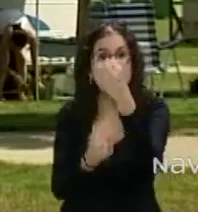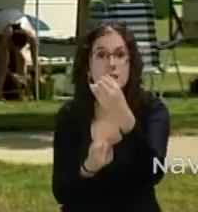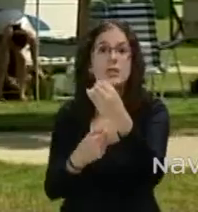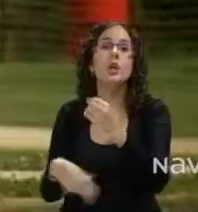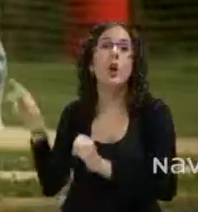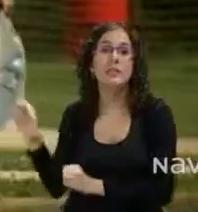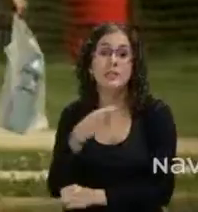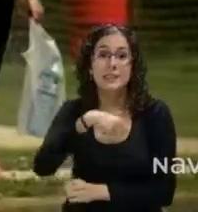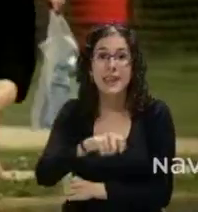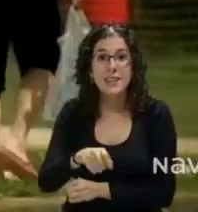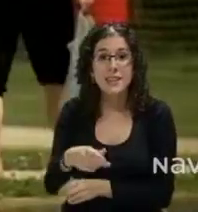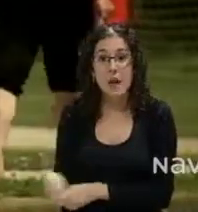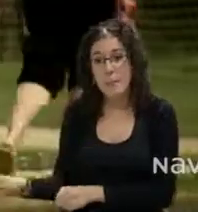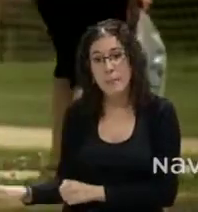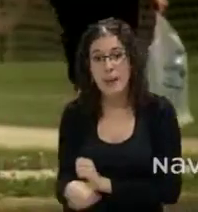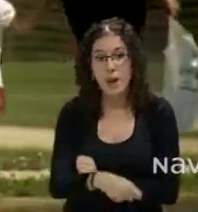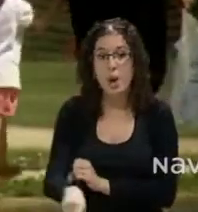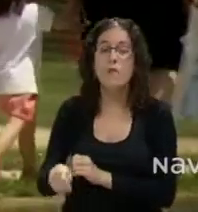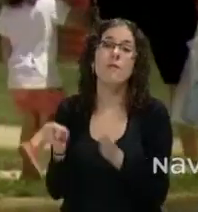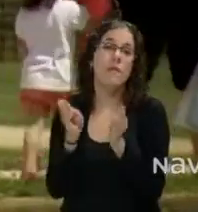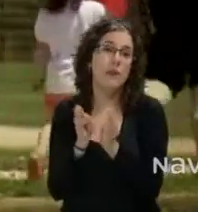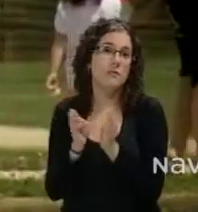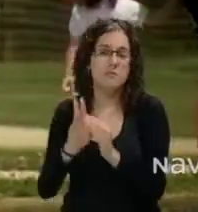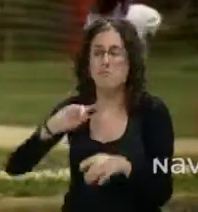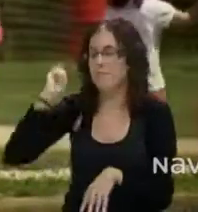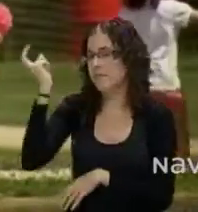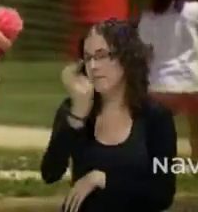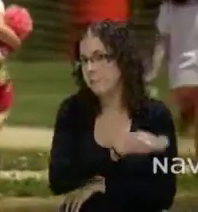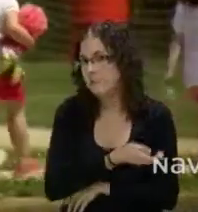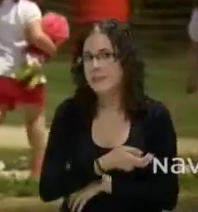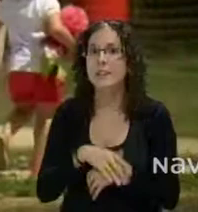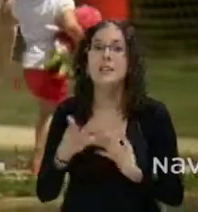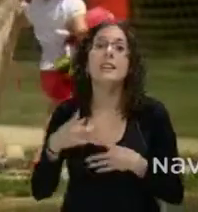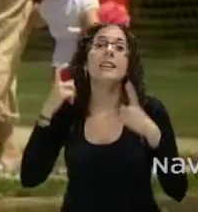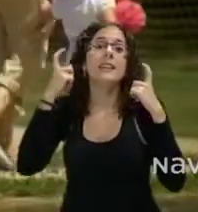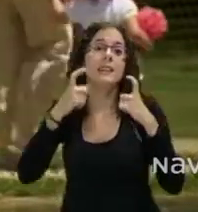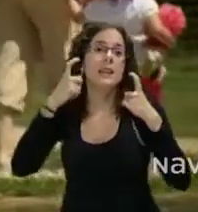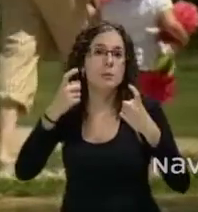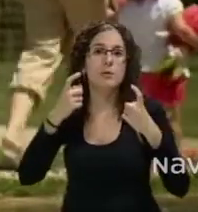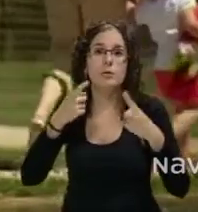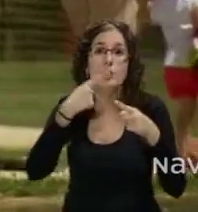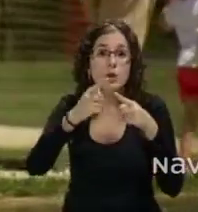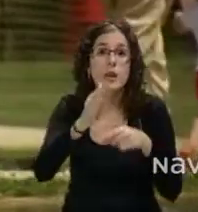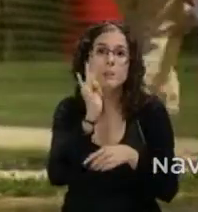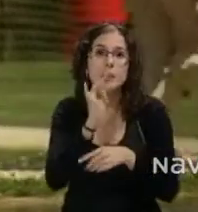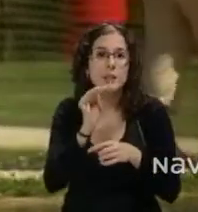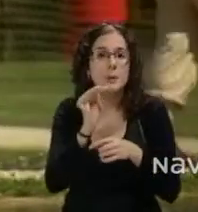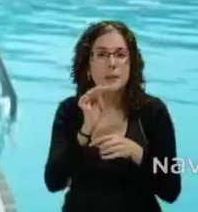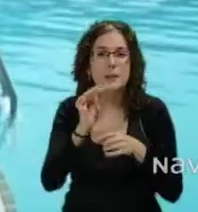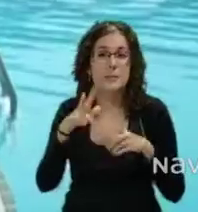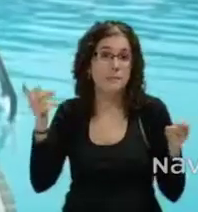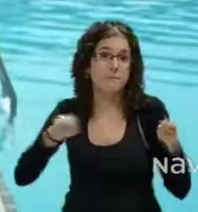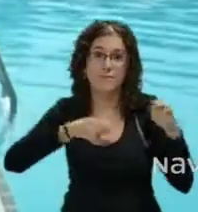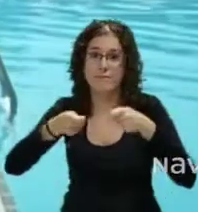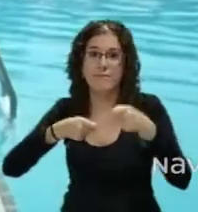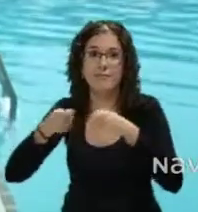lo que ofertamos es pues la riqueza que tiene esta zona, ¿no? Empezando por el buen tiempo, las buenas comunicaciones, que